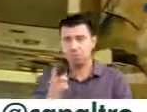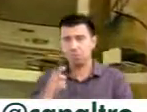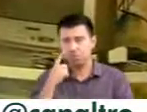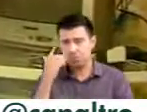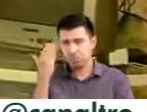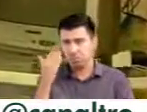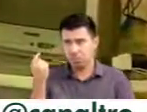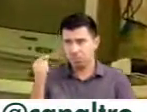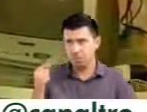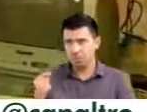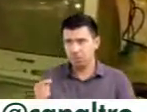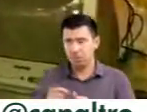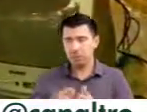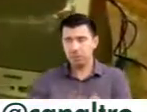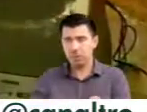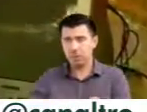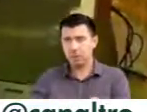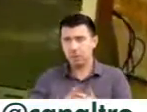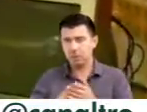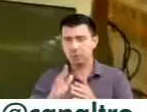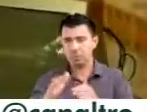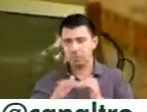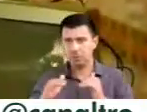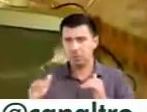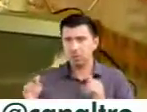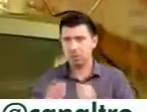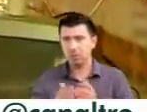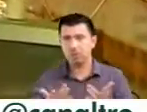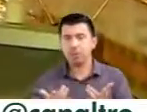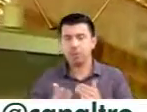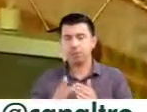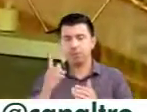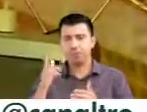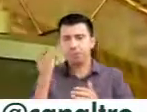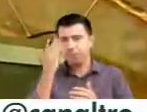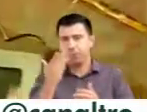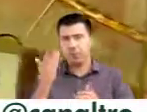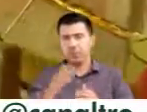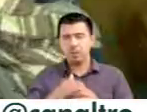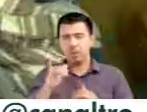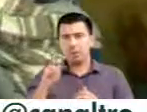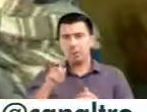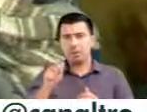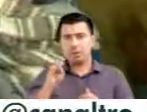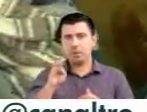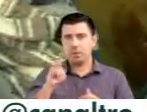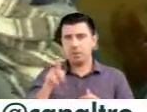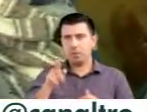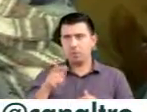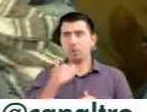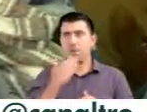condición hemodinámica es estable. Sin embargo, aguardan estudios del ISABU para identificar si existe o no alguna patología.